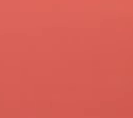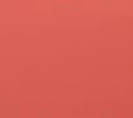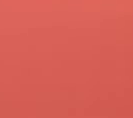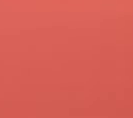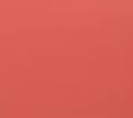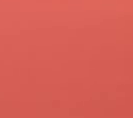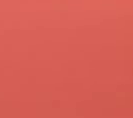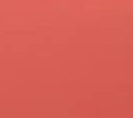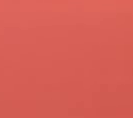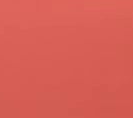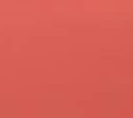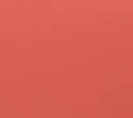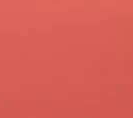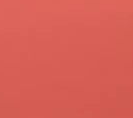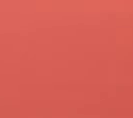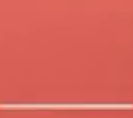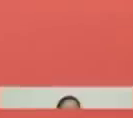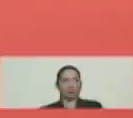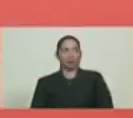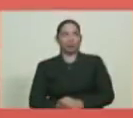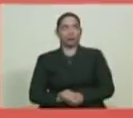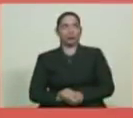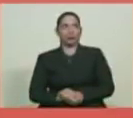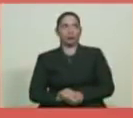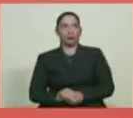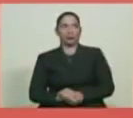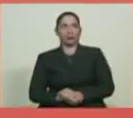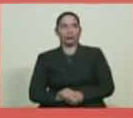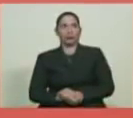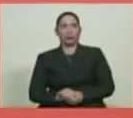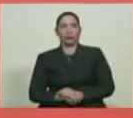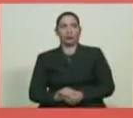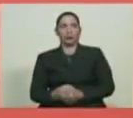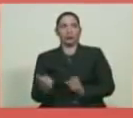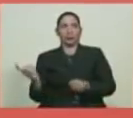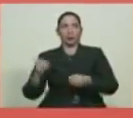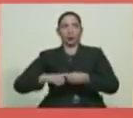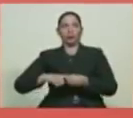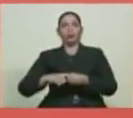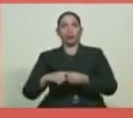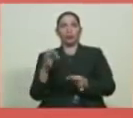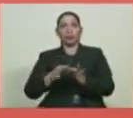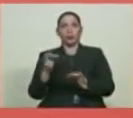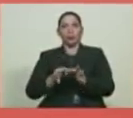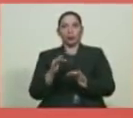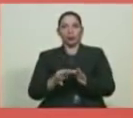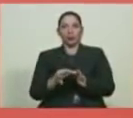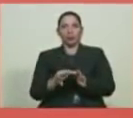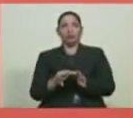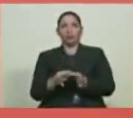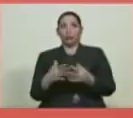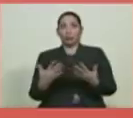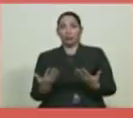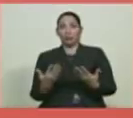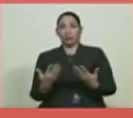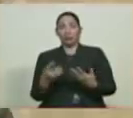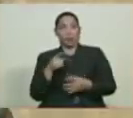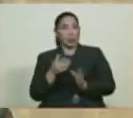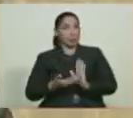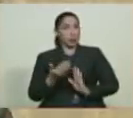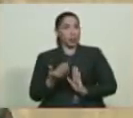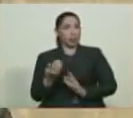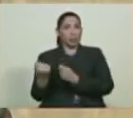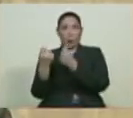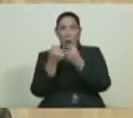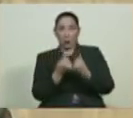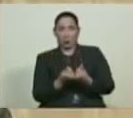grandes bondades de el carácter virtuoso del anclaje del salario y de los precios al petro, porque están los precios